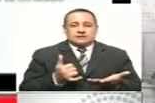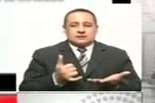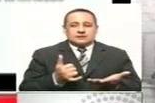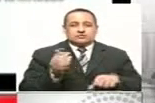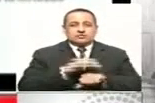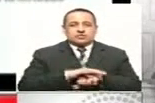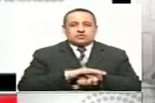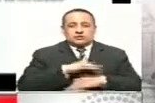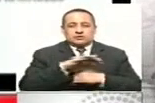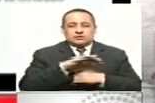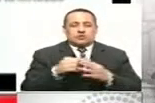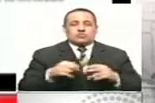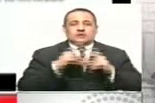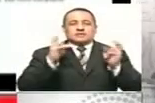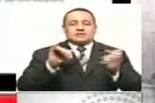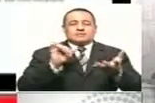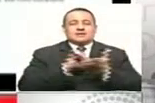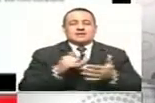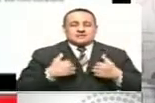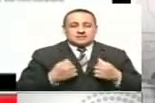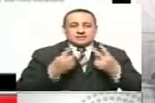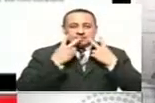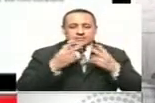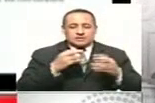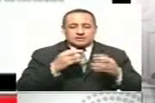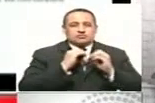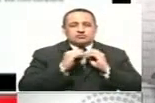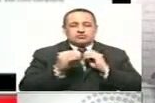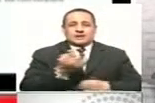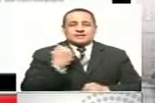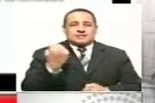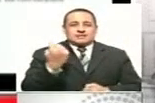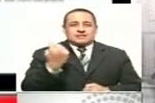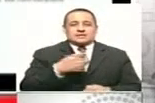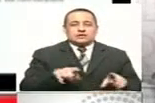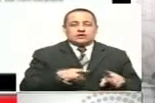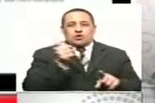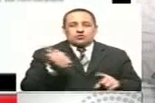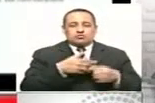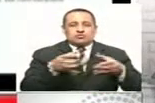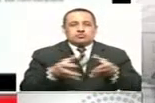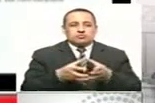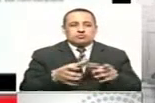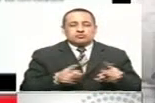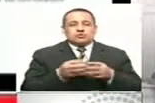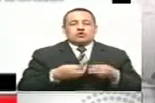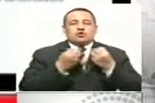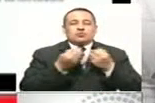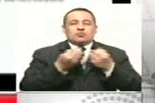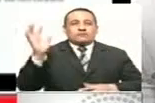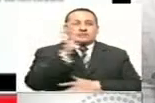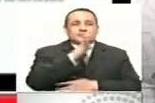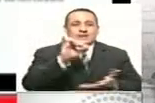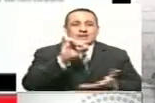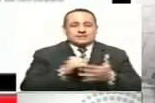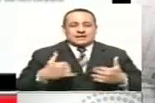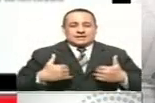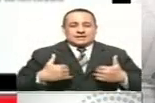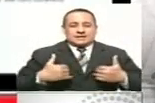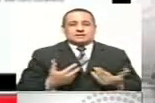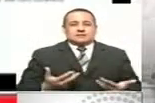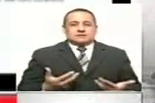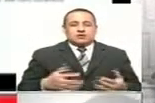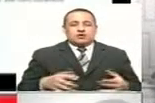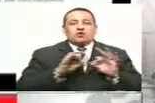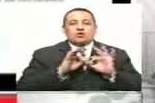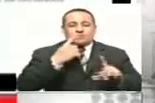sobre todo en temas que tengan que ver con comunidades nativas y otros sectores como el forestal, de fauna silvestre,